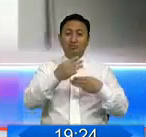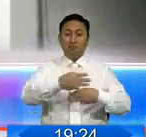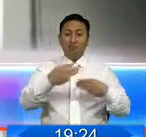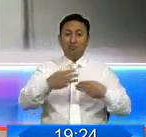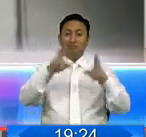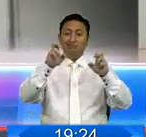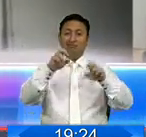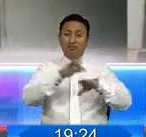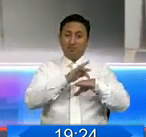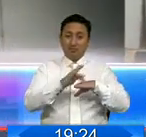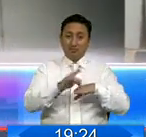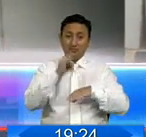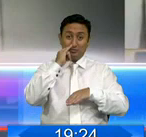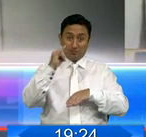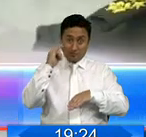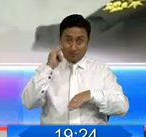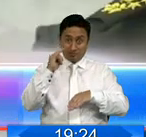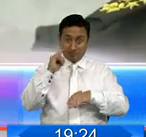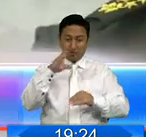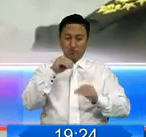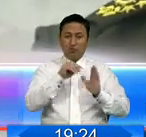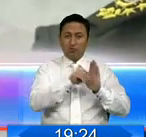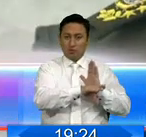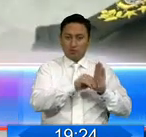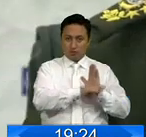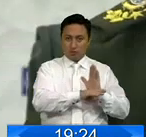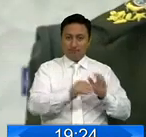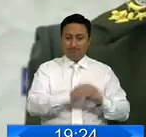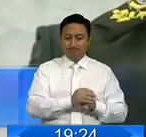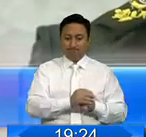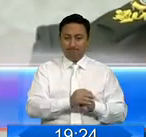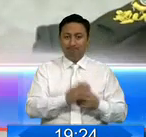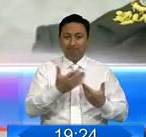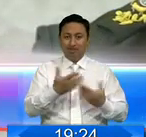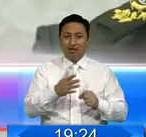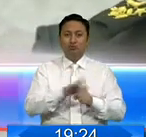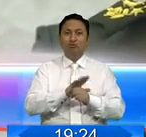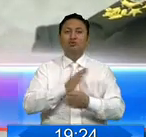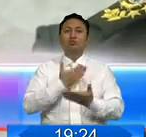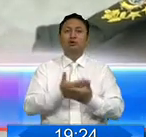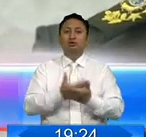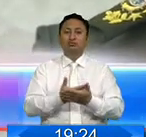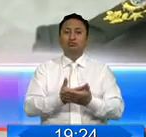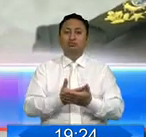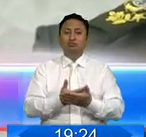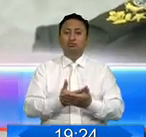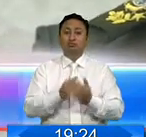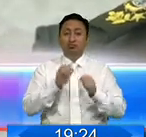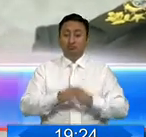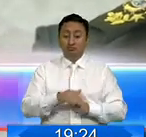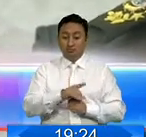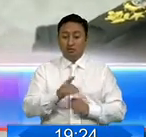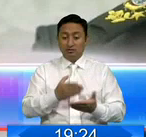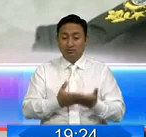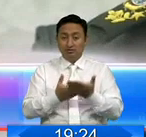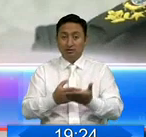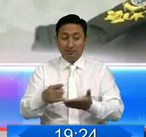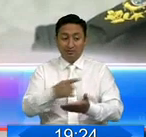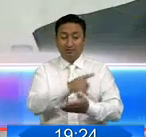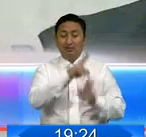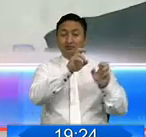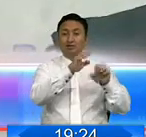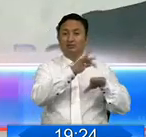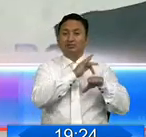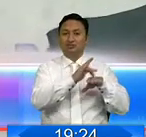con contenido pornográfico infantil. Tenemos todos los elementos suficientes que logramos probar de esta pornografía